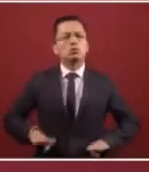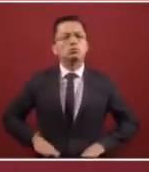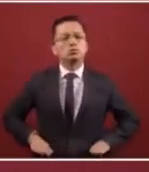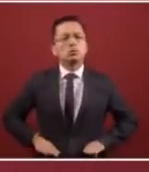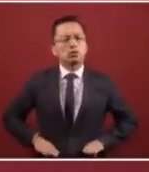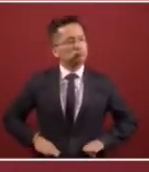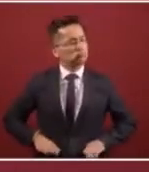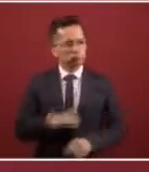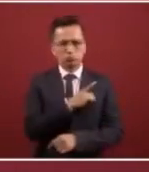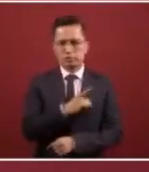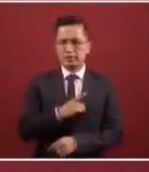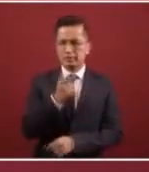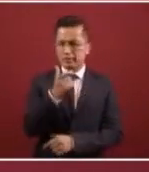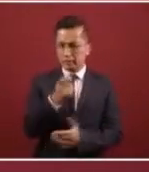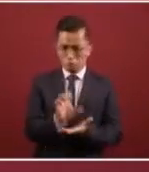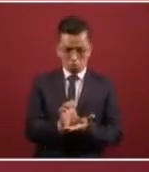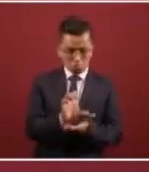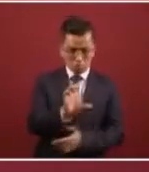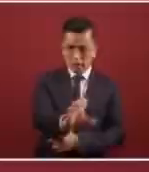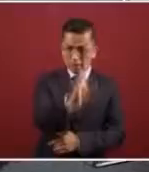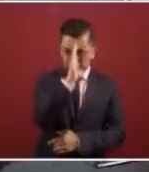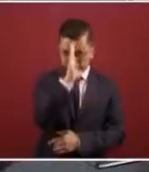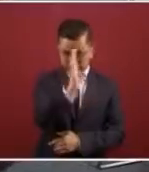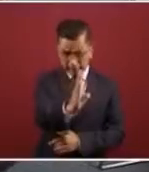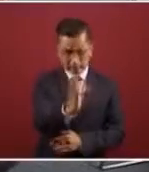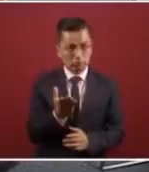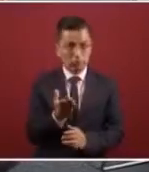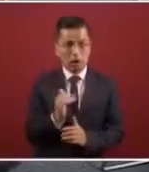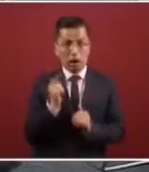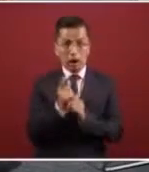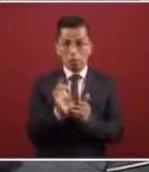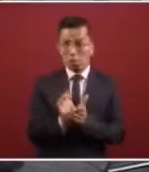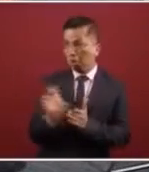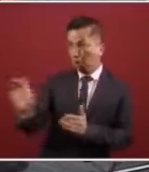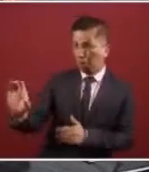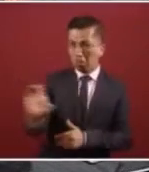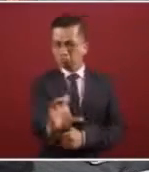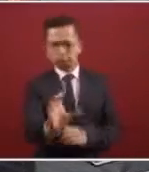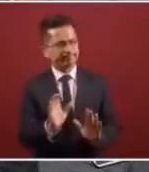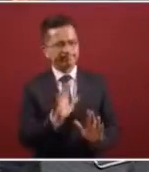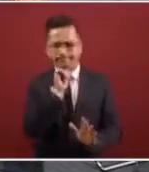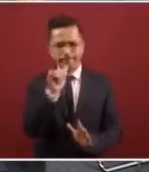manera directa, sin intermediarios. Por eso,